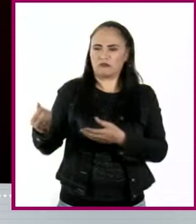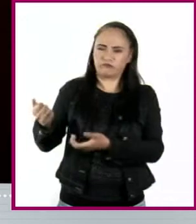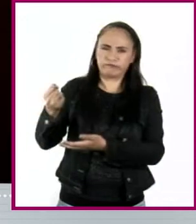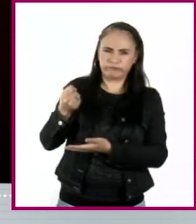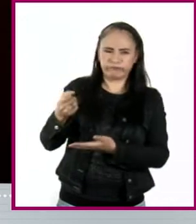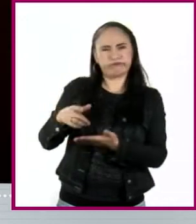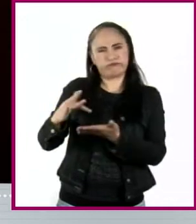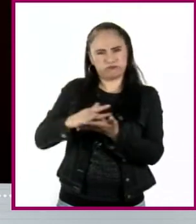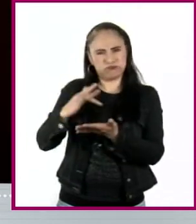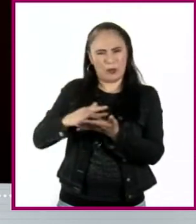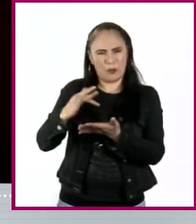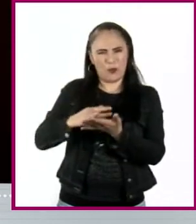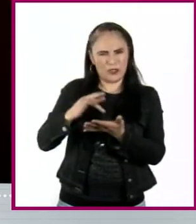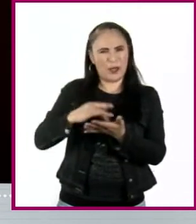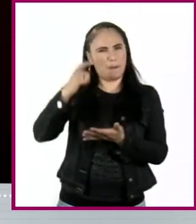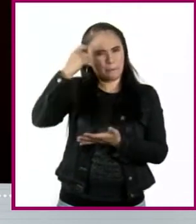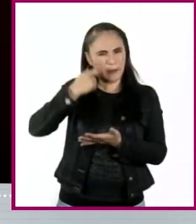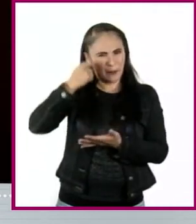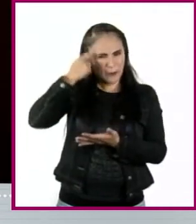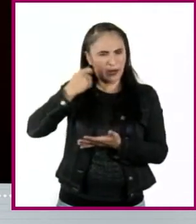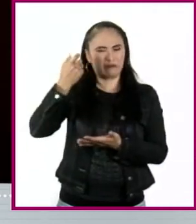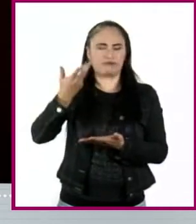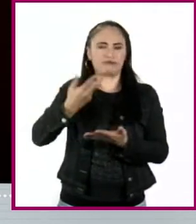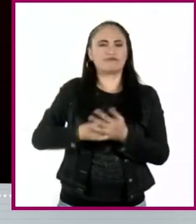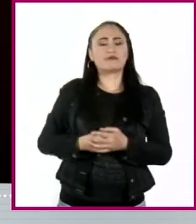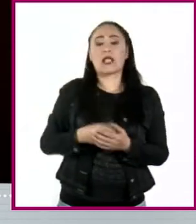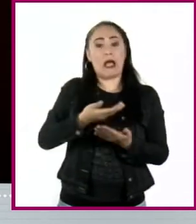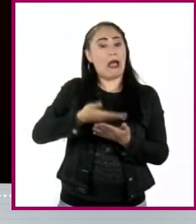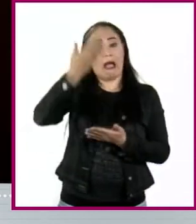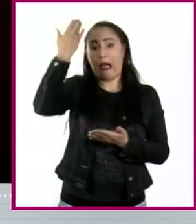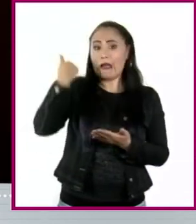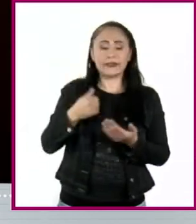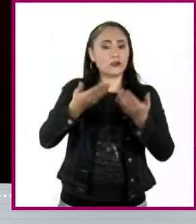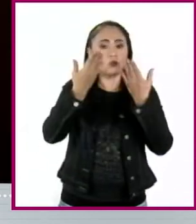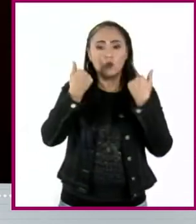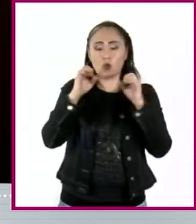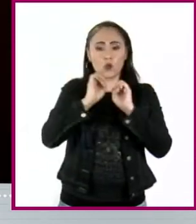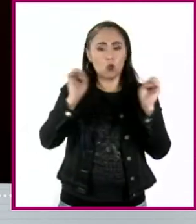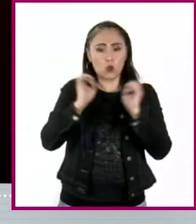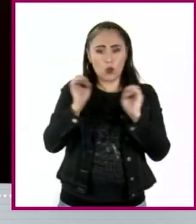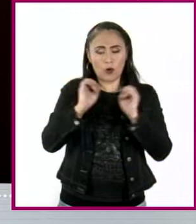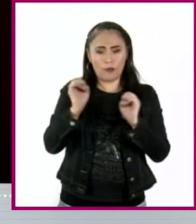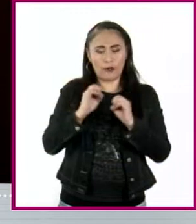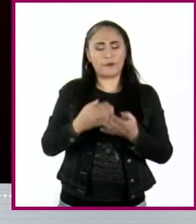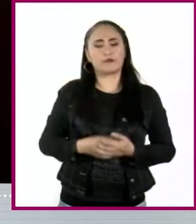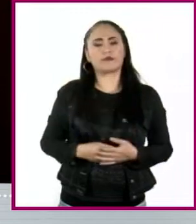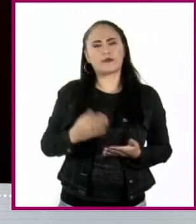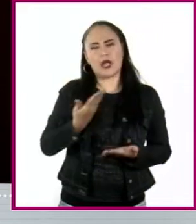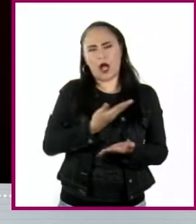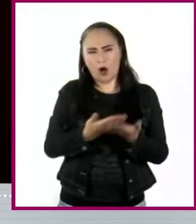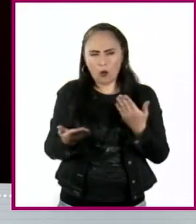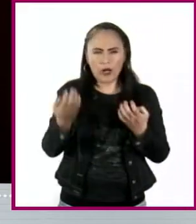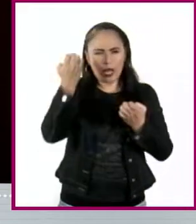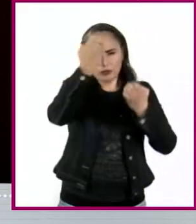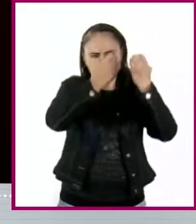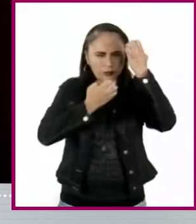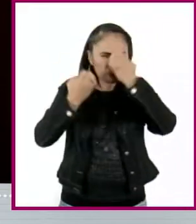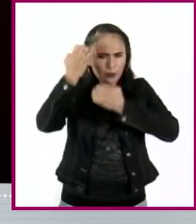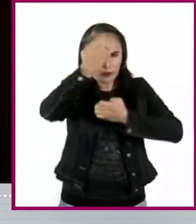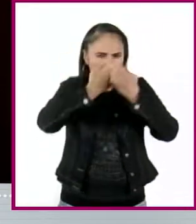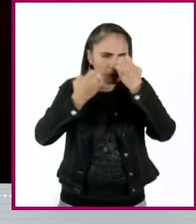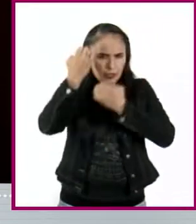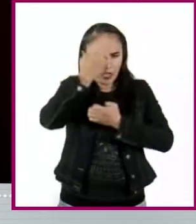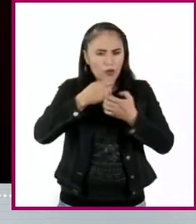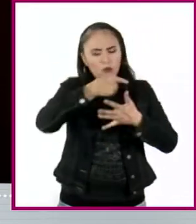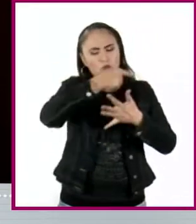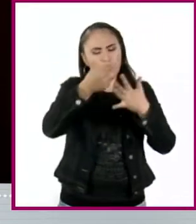serie de programas que se están implementando, que no existían en el pasado, que por supuesto habría que evaluar con mucho detalle